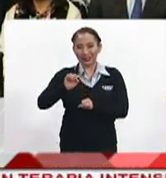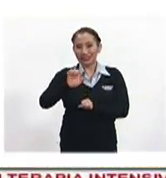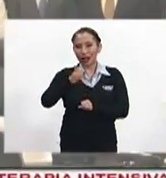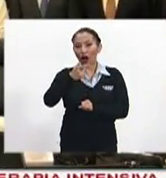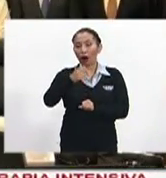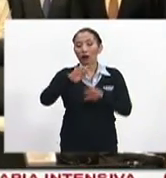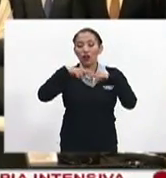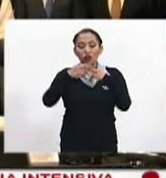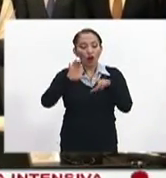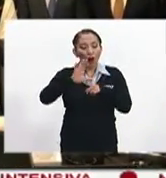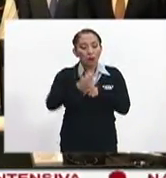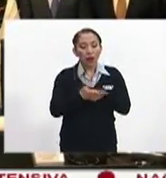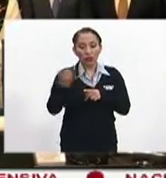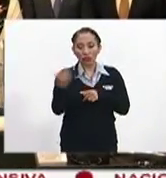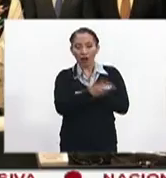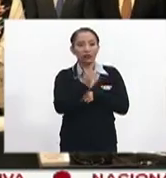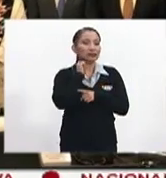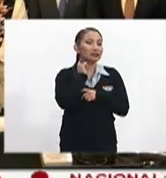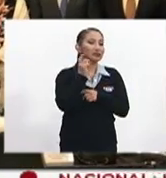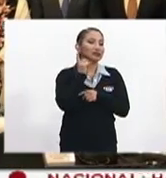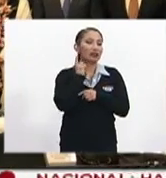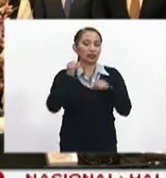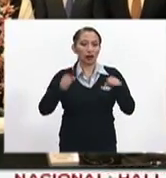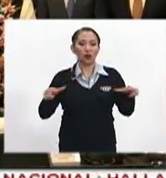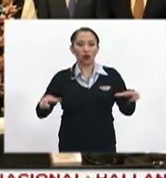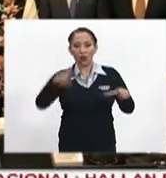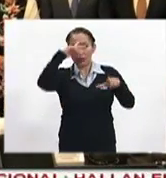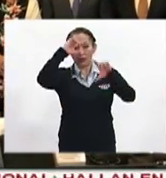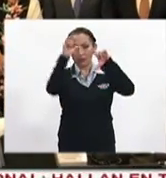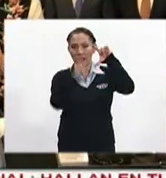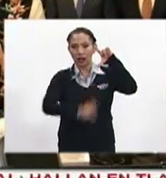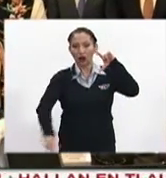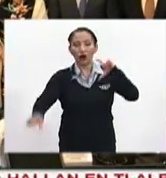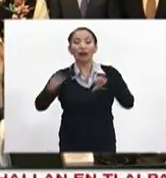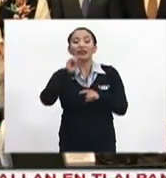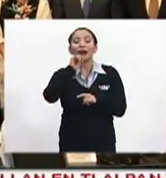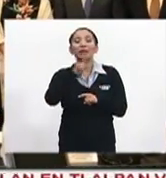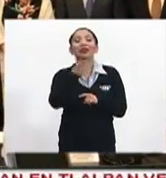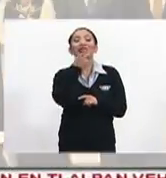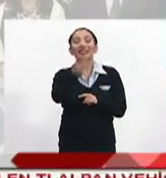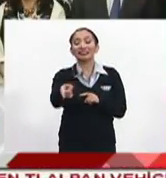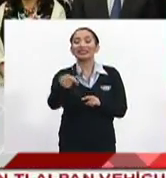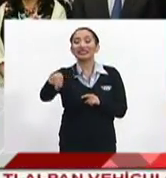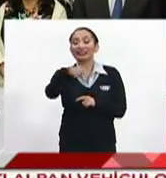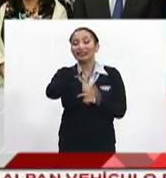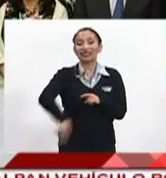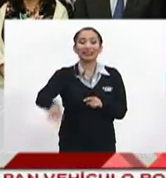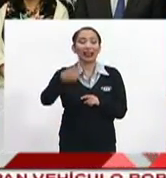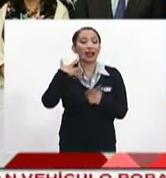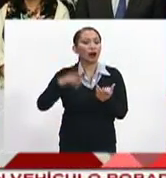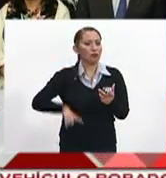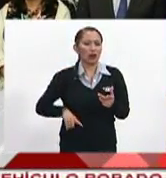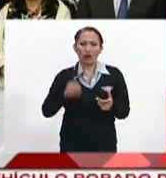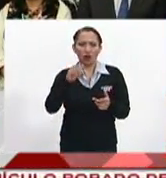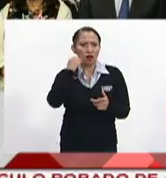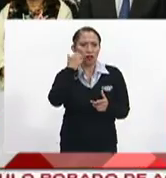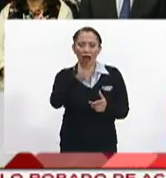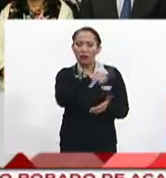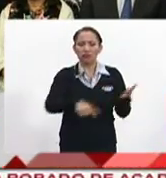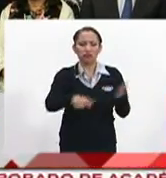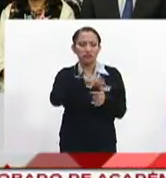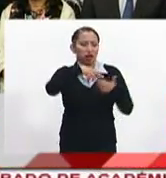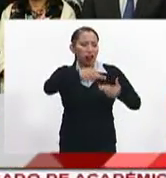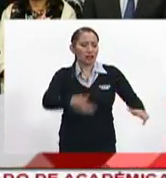se reunió con la Comisión Bicameral de Seguridad Nacional en el Senado. También dijo que el gobierno no tiene intención de